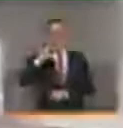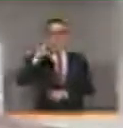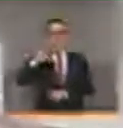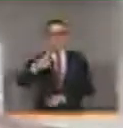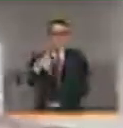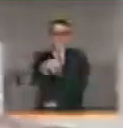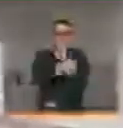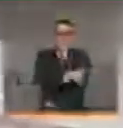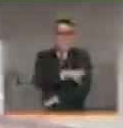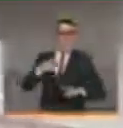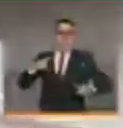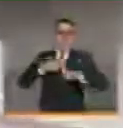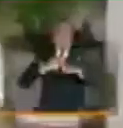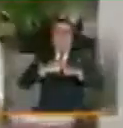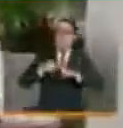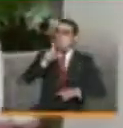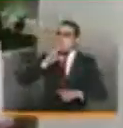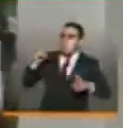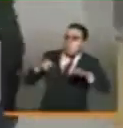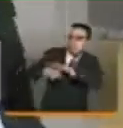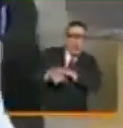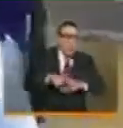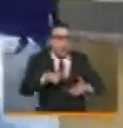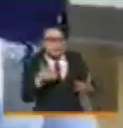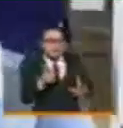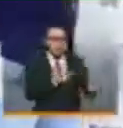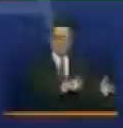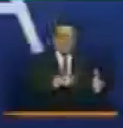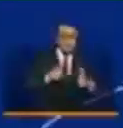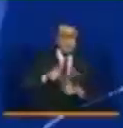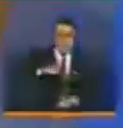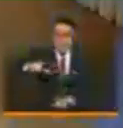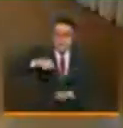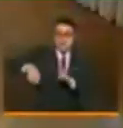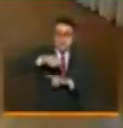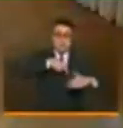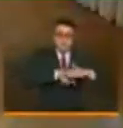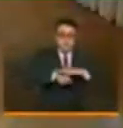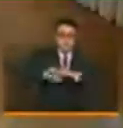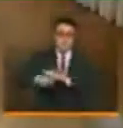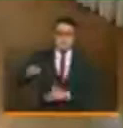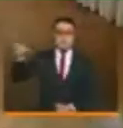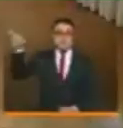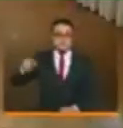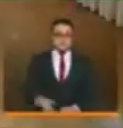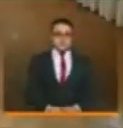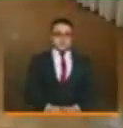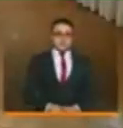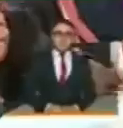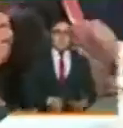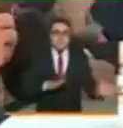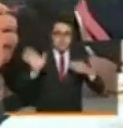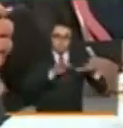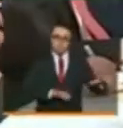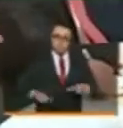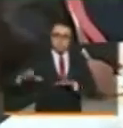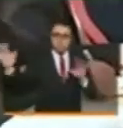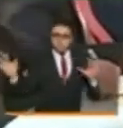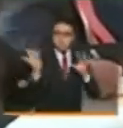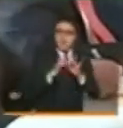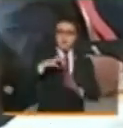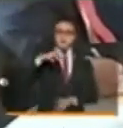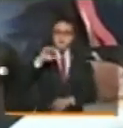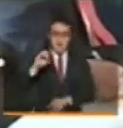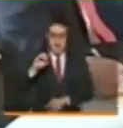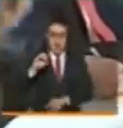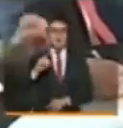FARC y señalado de crímenes contra líderes sociales. En el marco del Plan de Acción Oportuna PAO, donde se